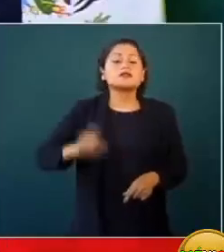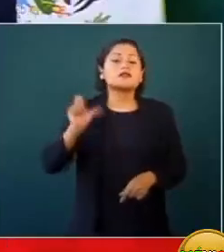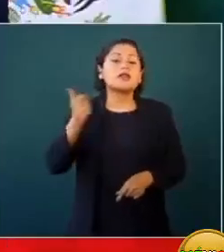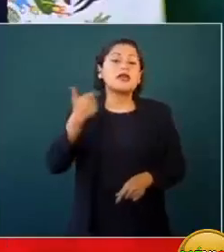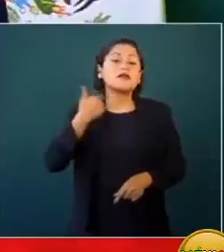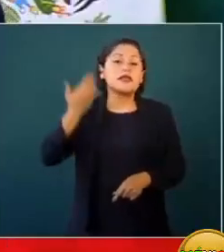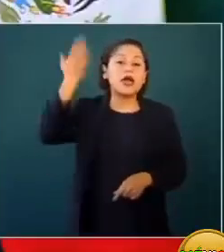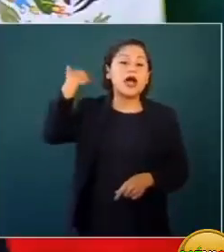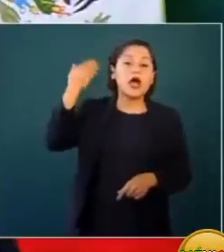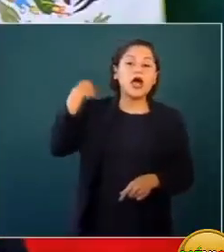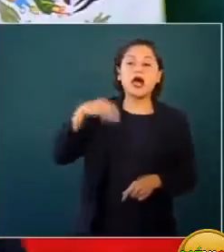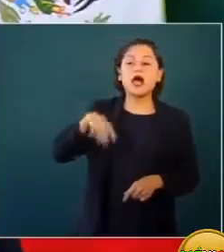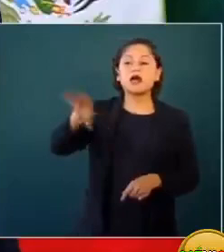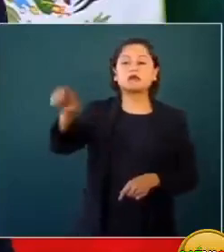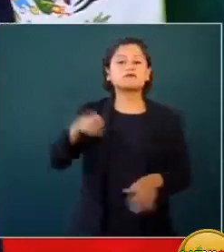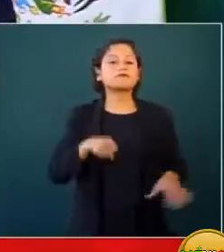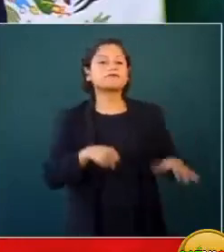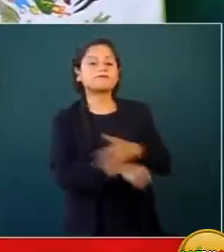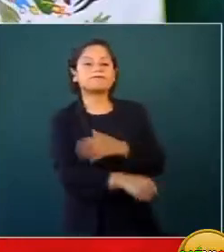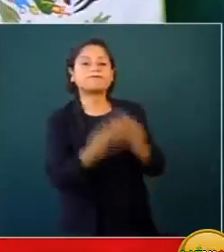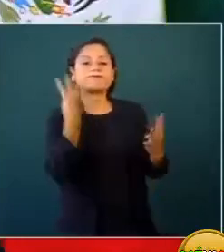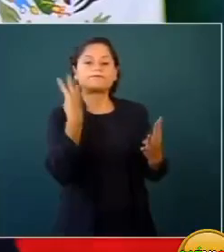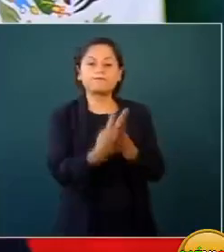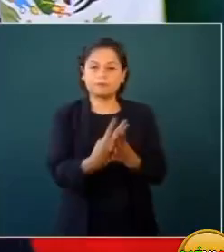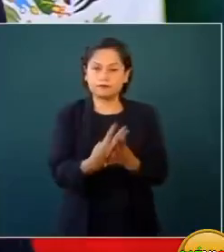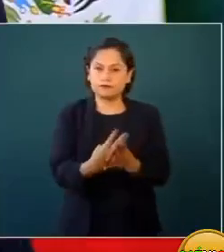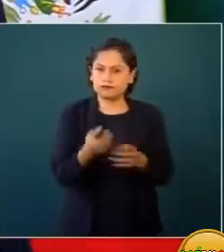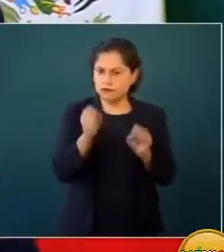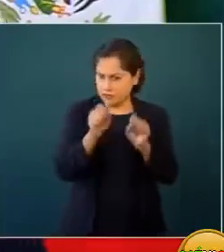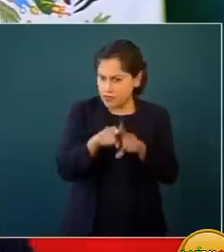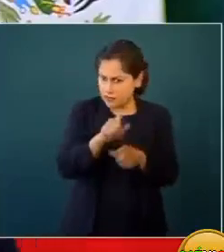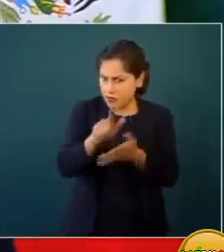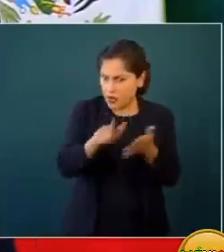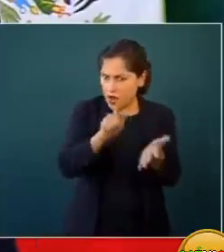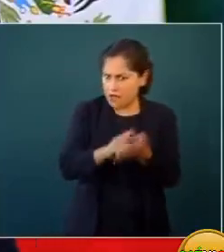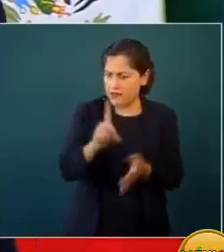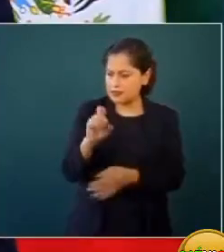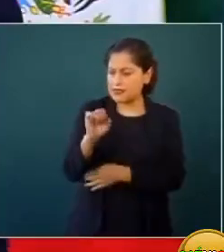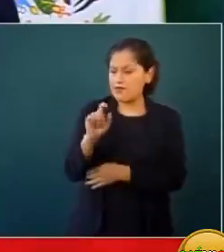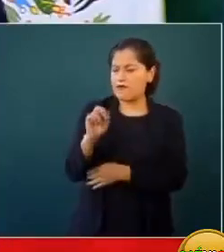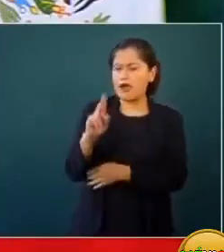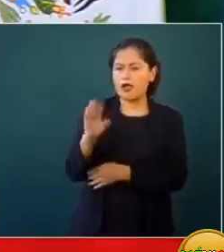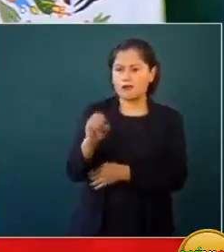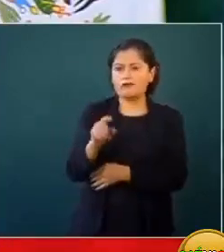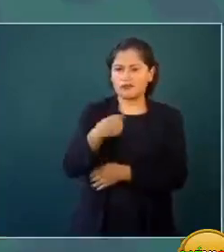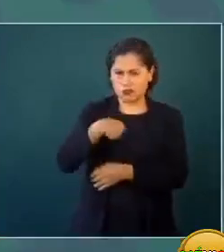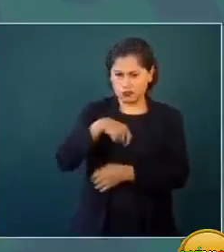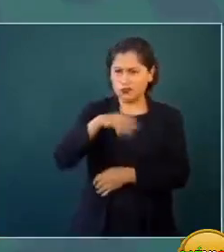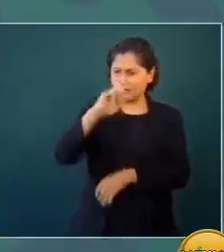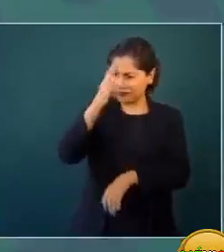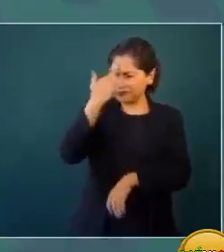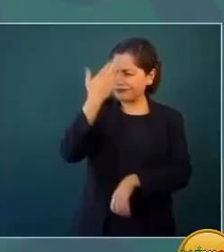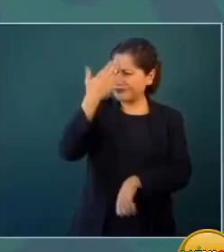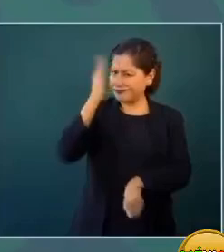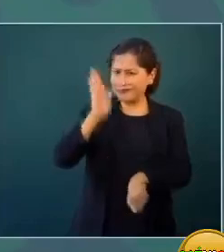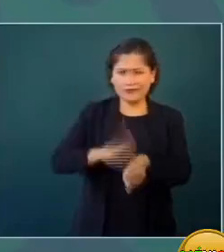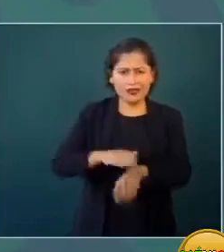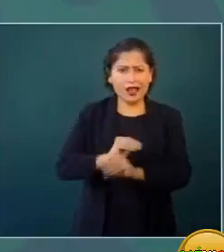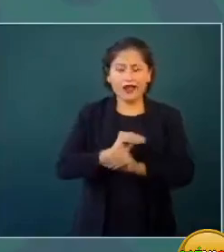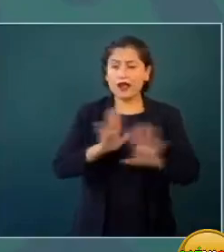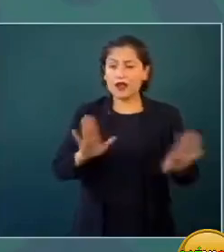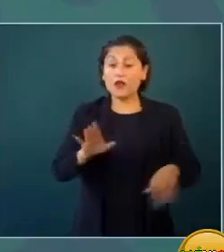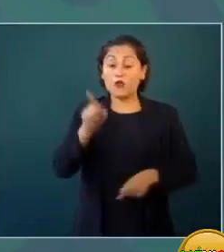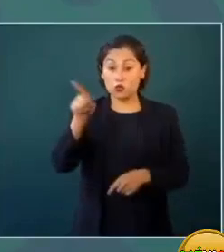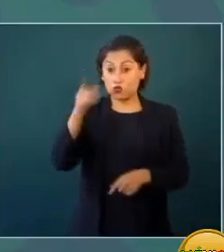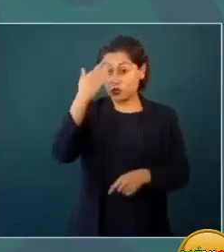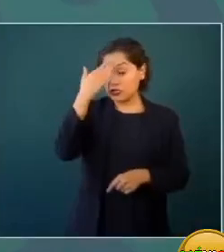la cárcel con ese famoso desafuero si no recordamos todo por supuesto que lo recordamos usted usted no me va a dejar